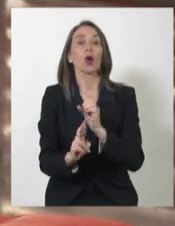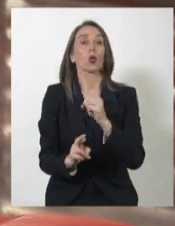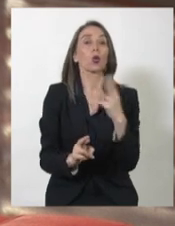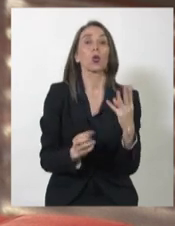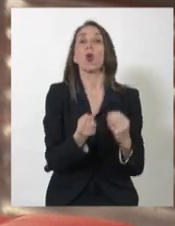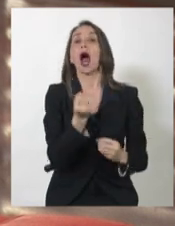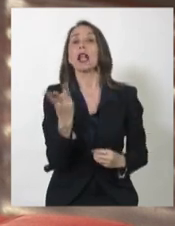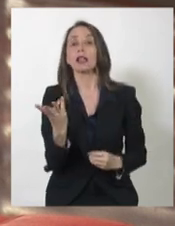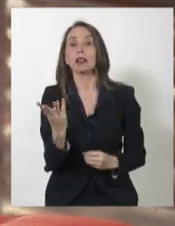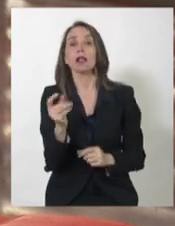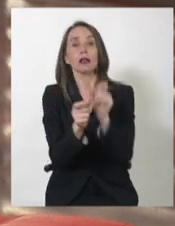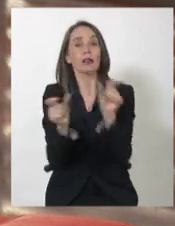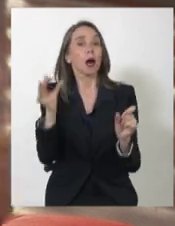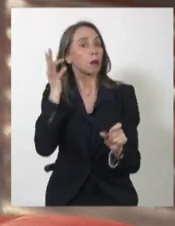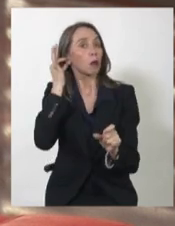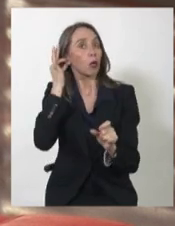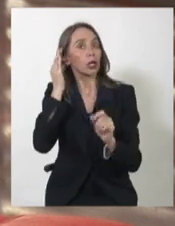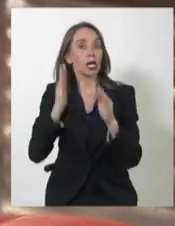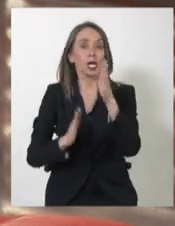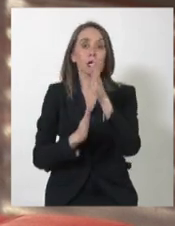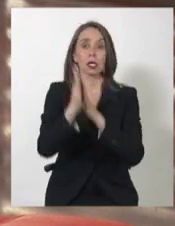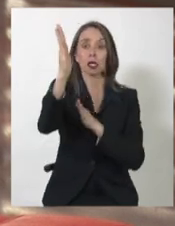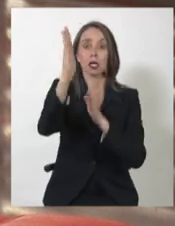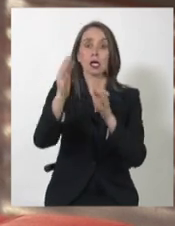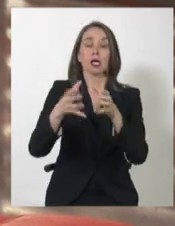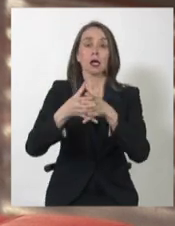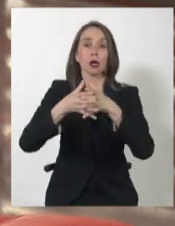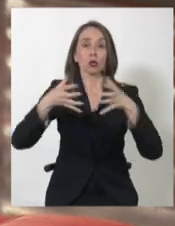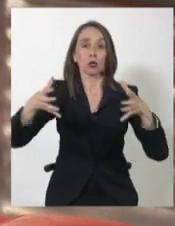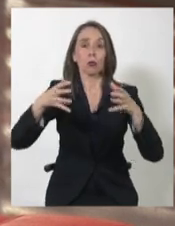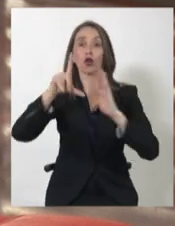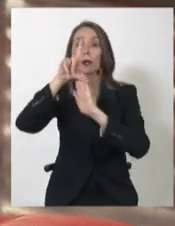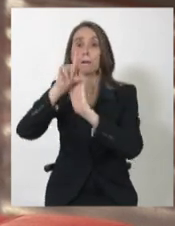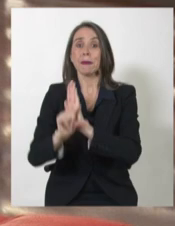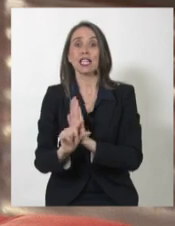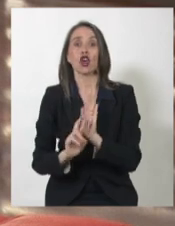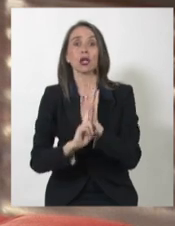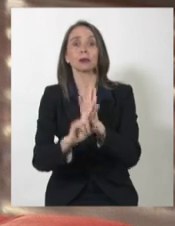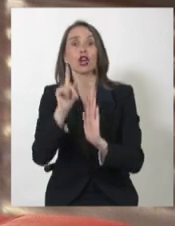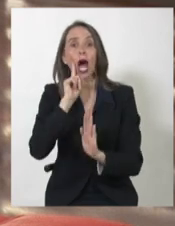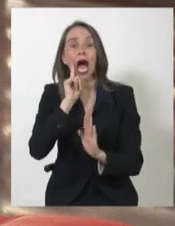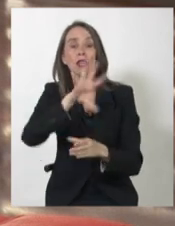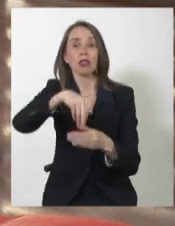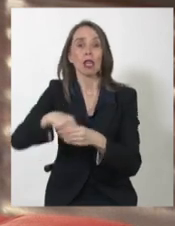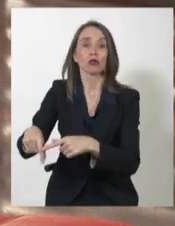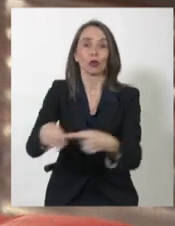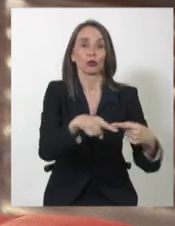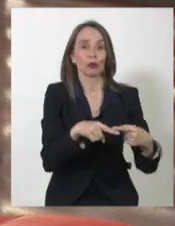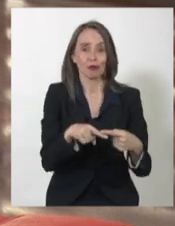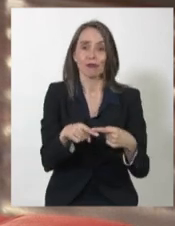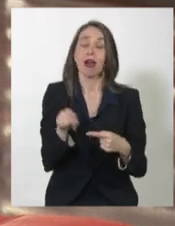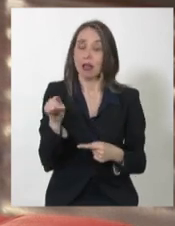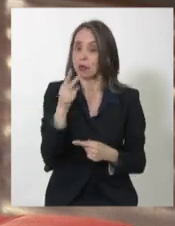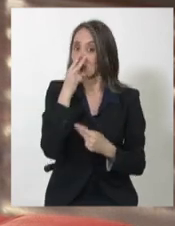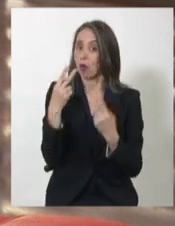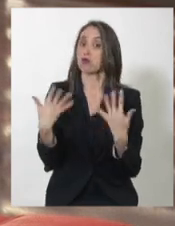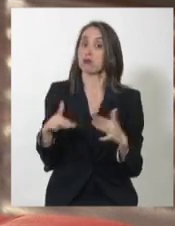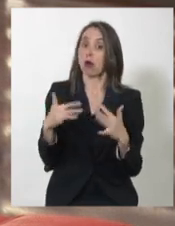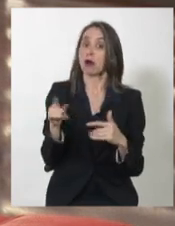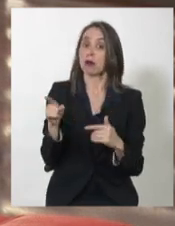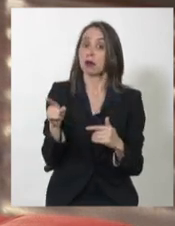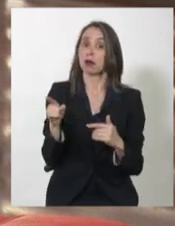mujeres son lejos el grupo más infrarrepresentado en la sociedad. Y eso ya es un elemento contundente como